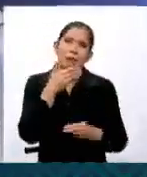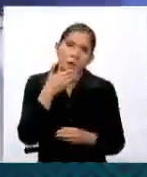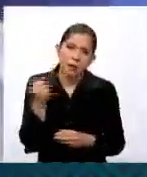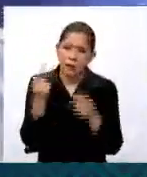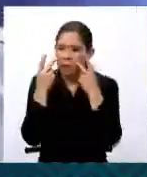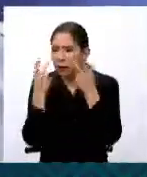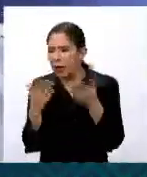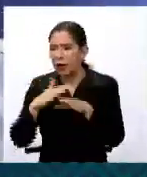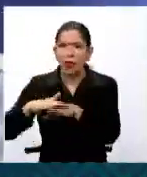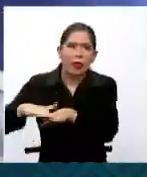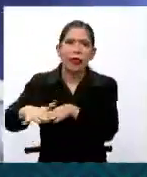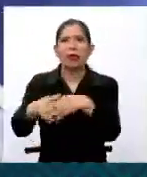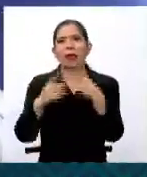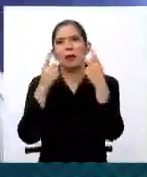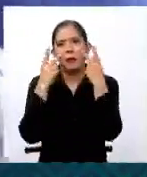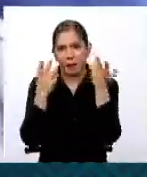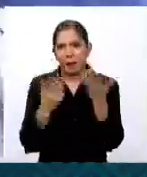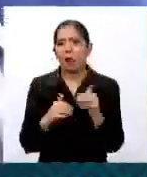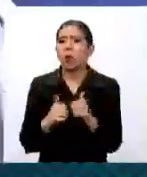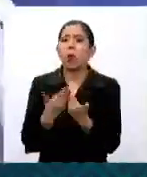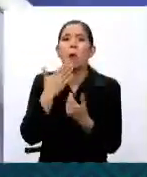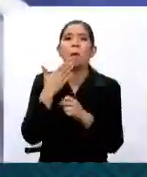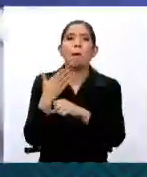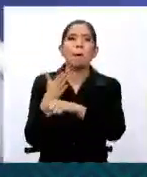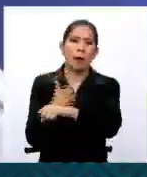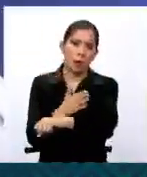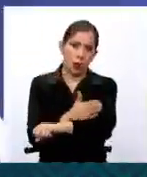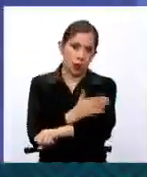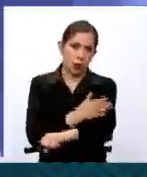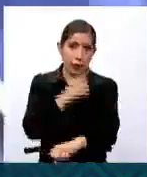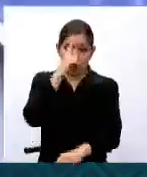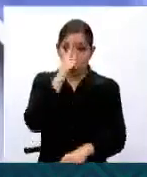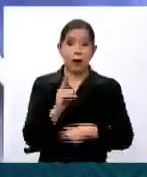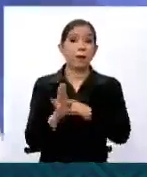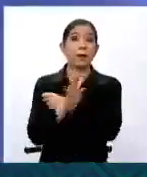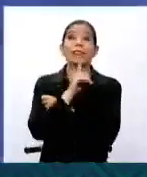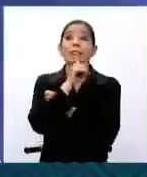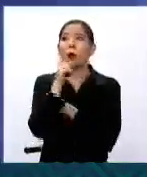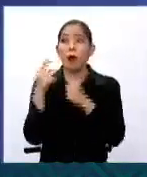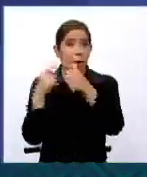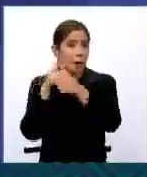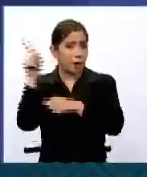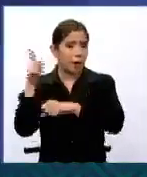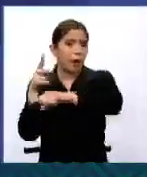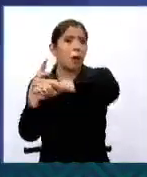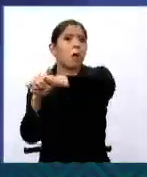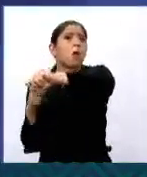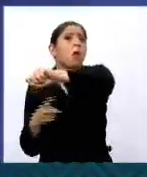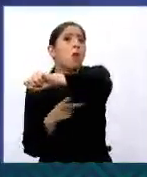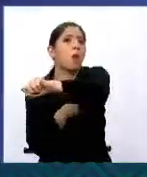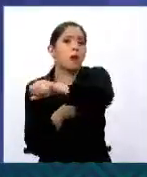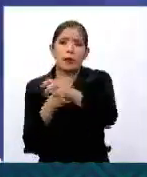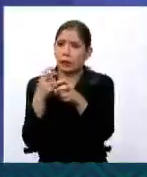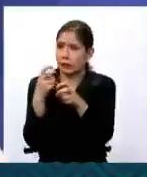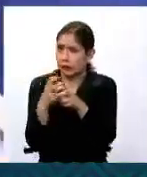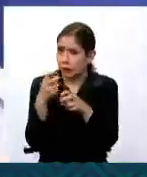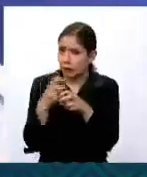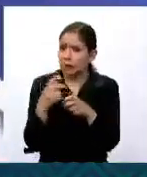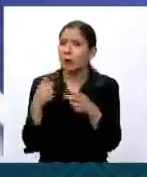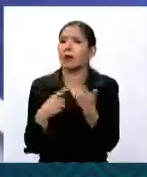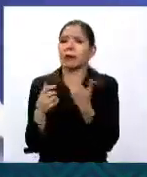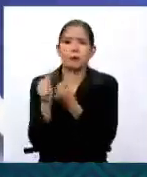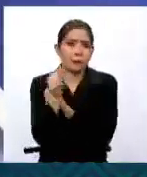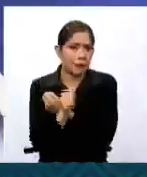pisos y bueno, poner mejor así la seguridad en el puente, que a veces es peligroso, ustedes saben, la seguridad en